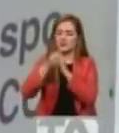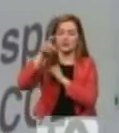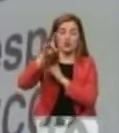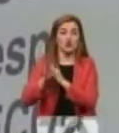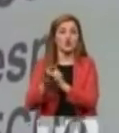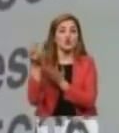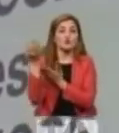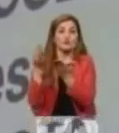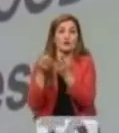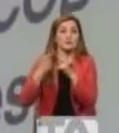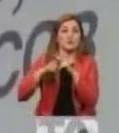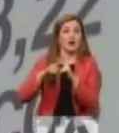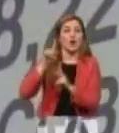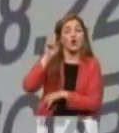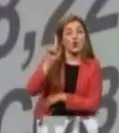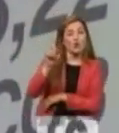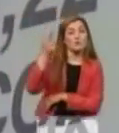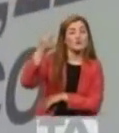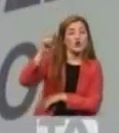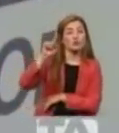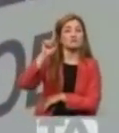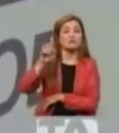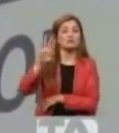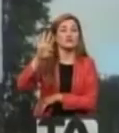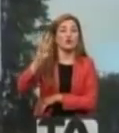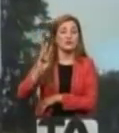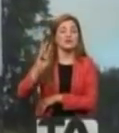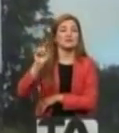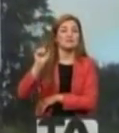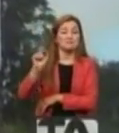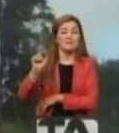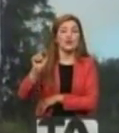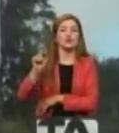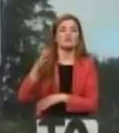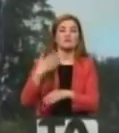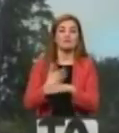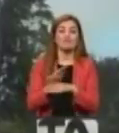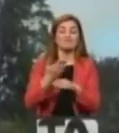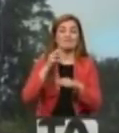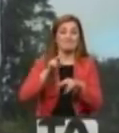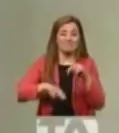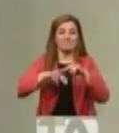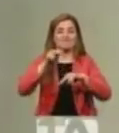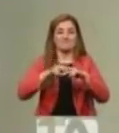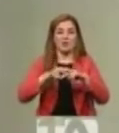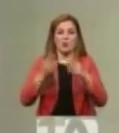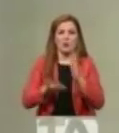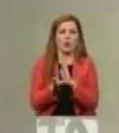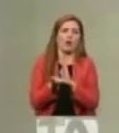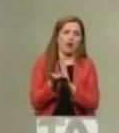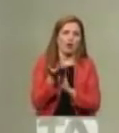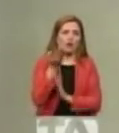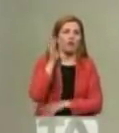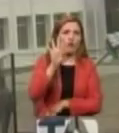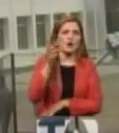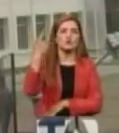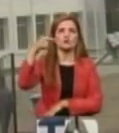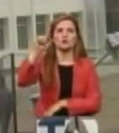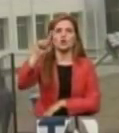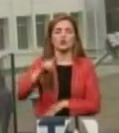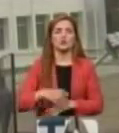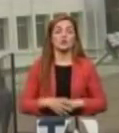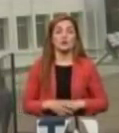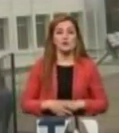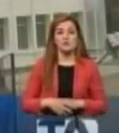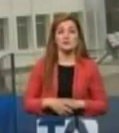El presupuesto inicial fue algo mayor de $1,000,000, pero la obra terminó costando cerca de 4 millones.